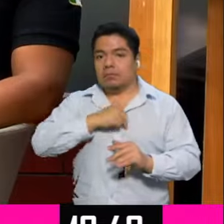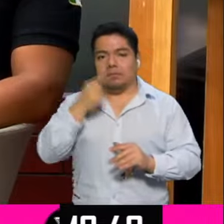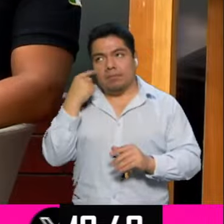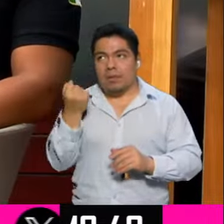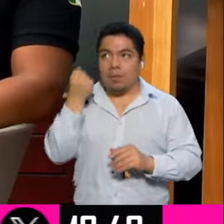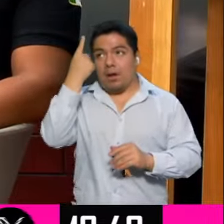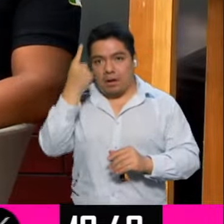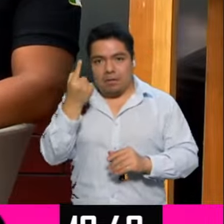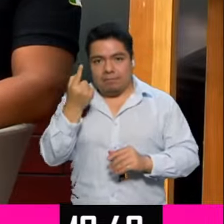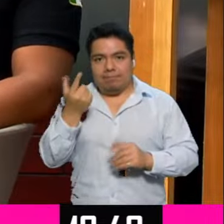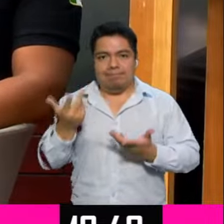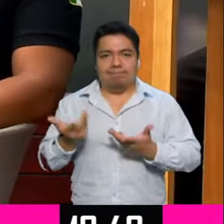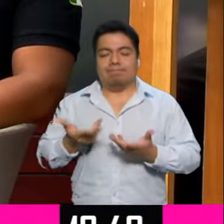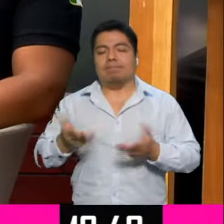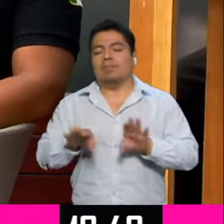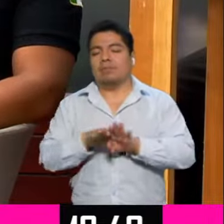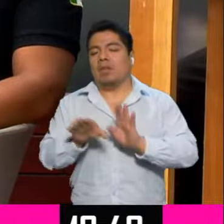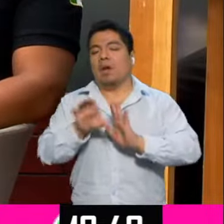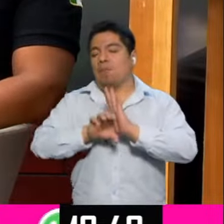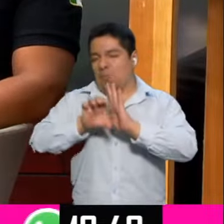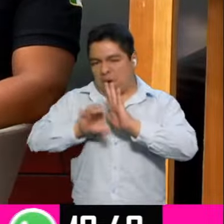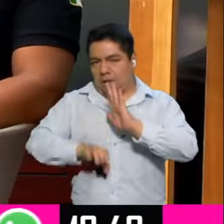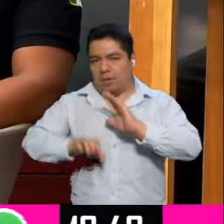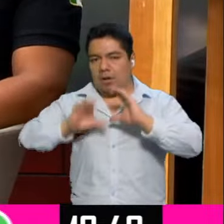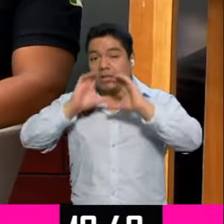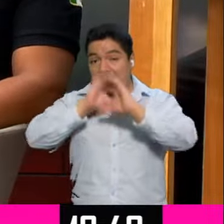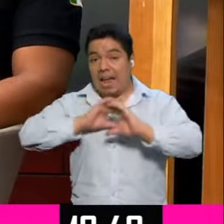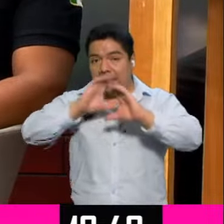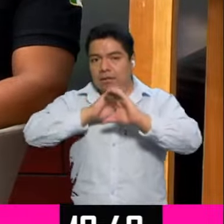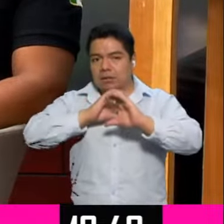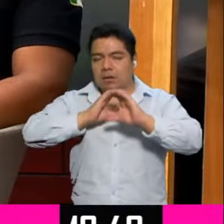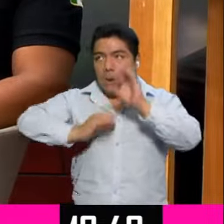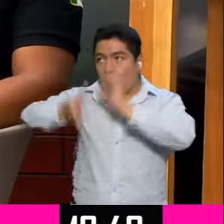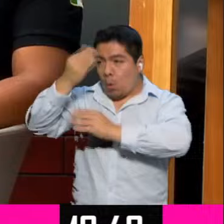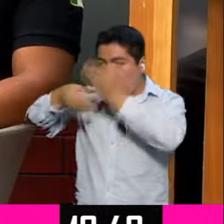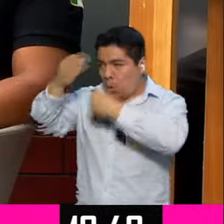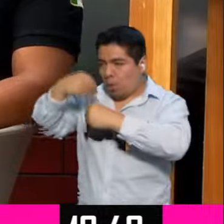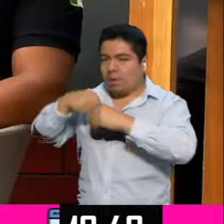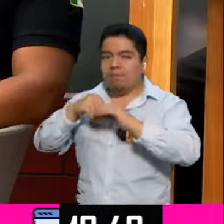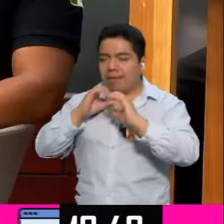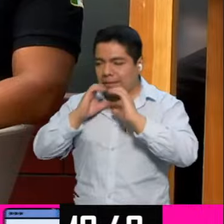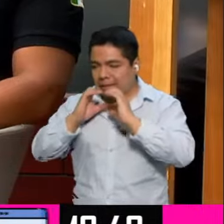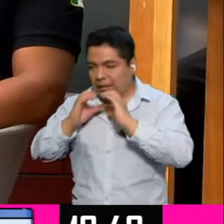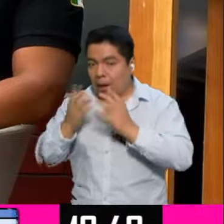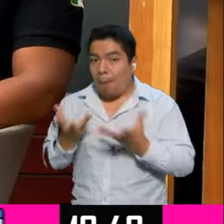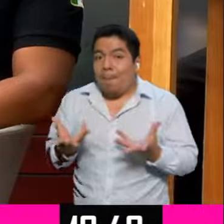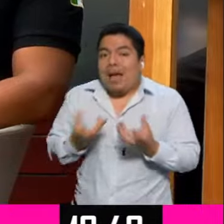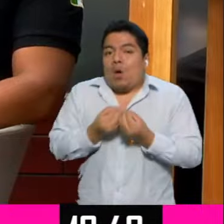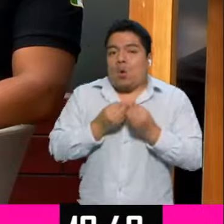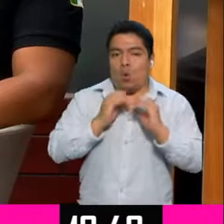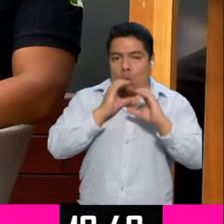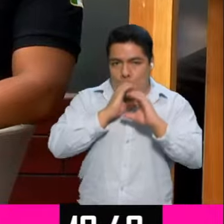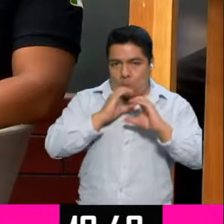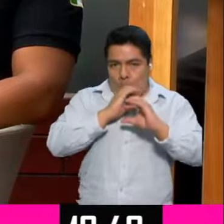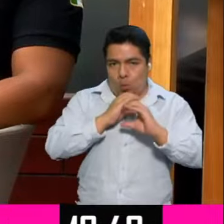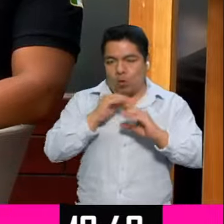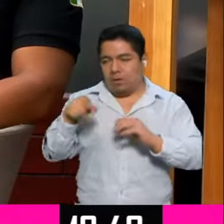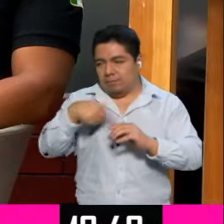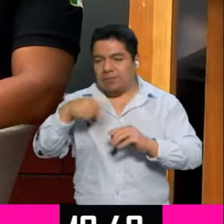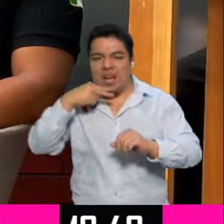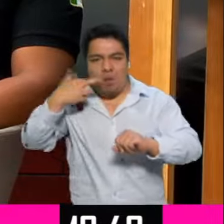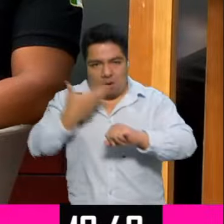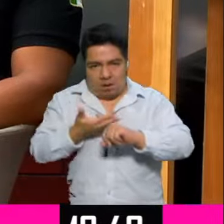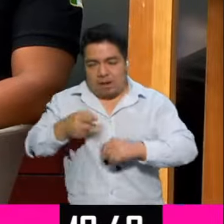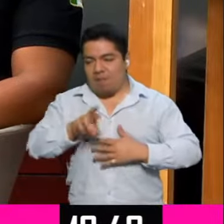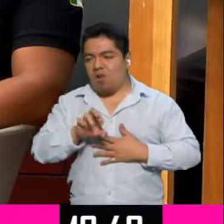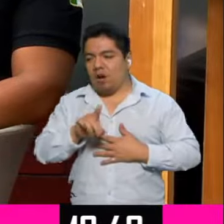es aprender a base de las canciones. Aprenderte a comunicar a base de las canciones. Qué bonito. Con este vocabulario. Qué bonito. Con estas personas